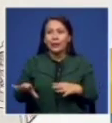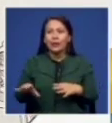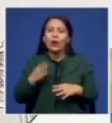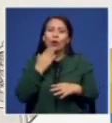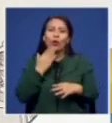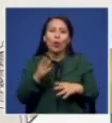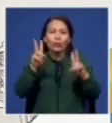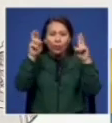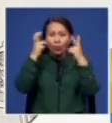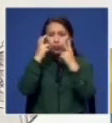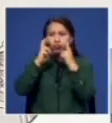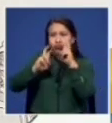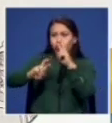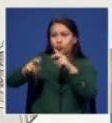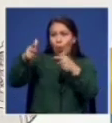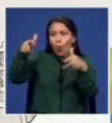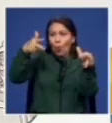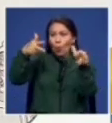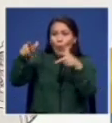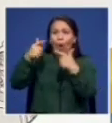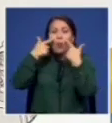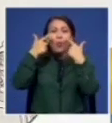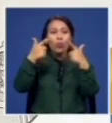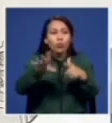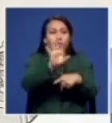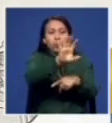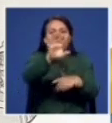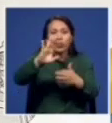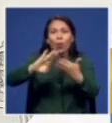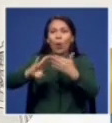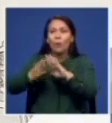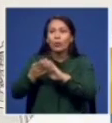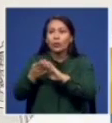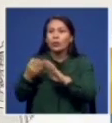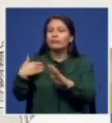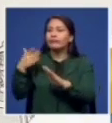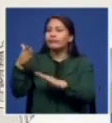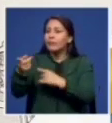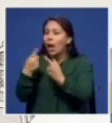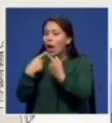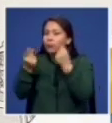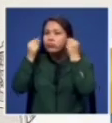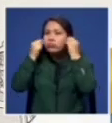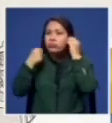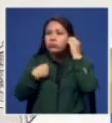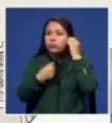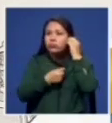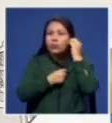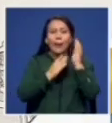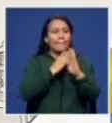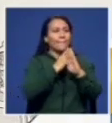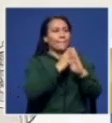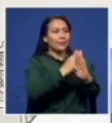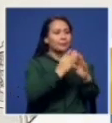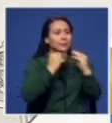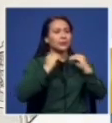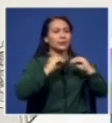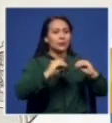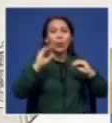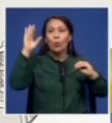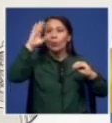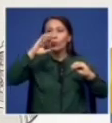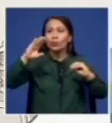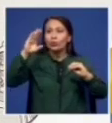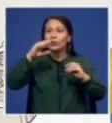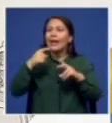son monitoreo rápido de coberturas en la comunidad, la promoción de las medidas de prevención, la búsqueda activa